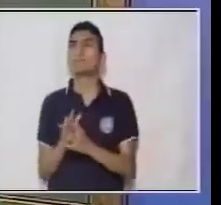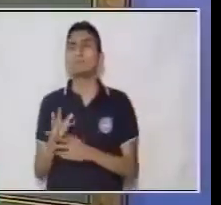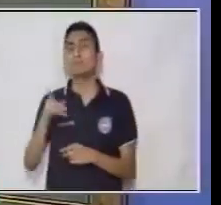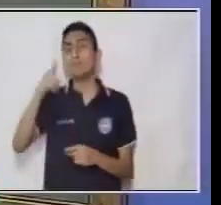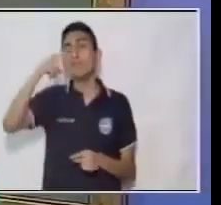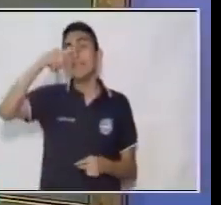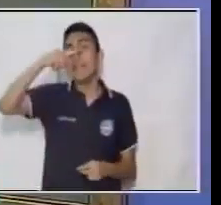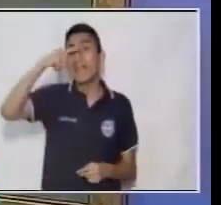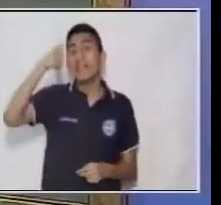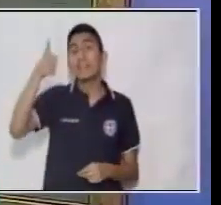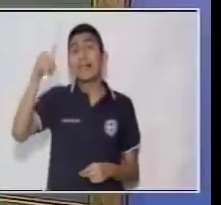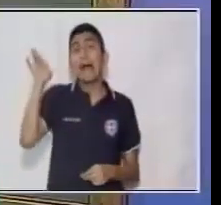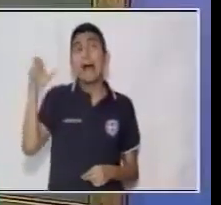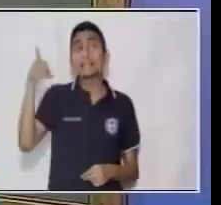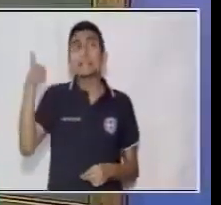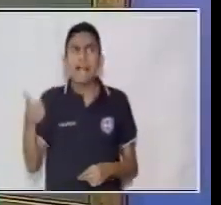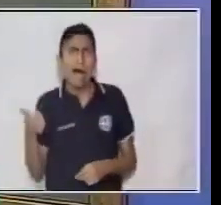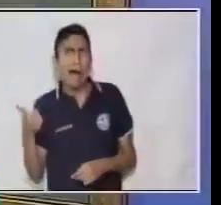Taza.